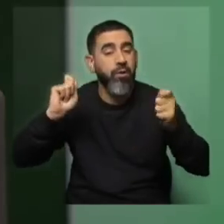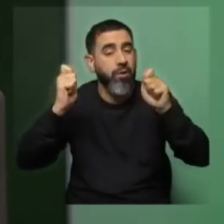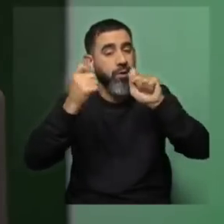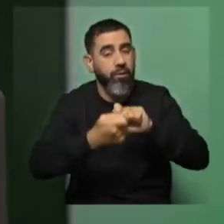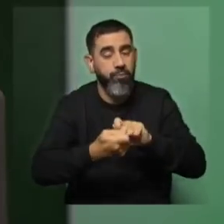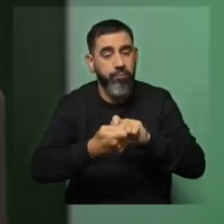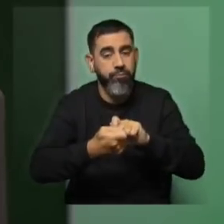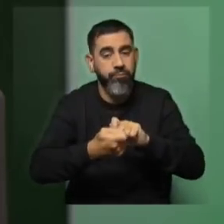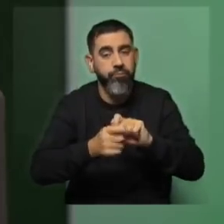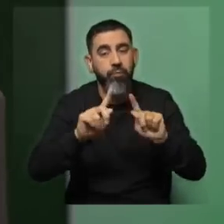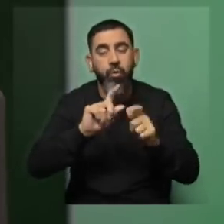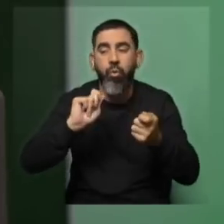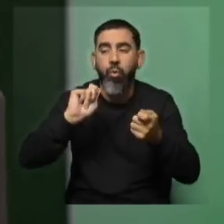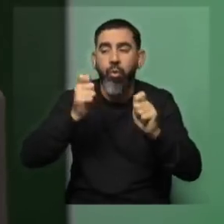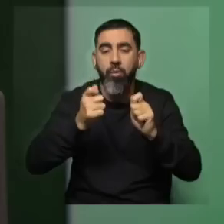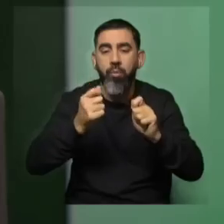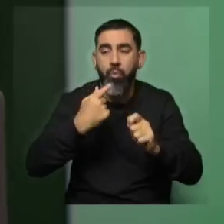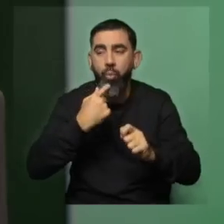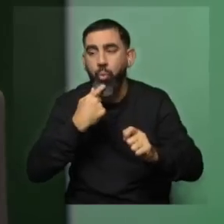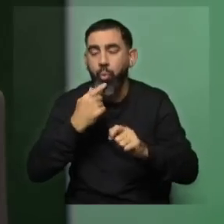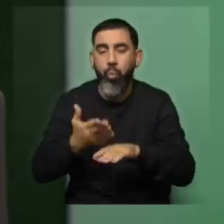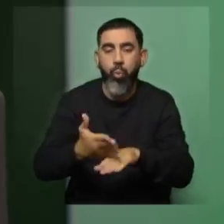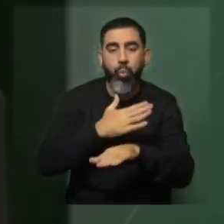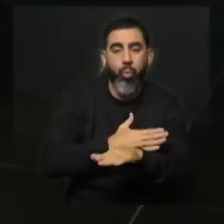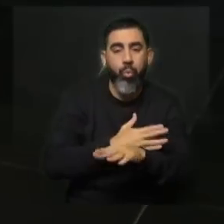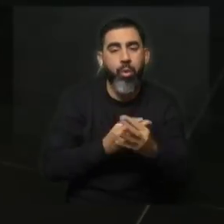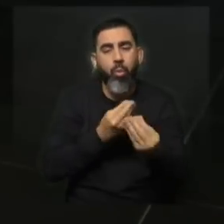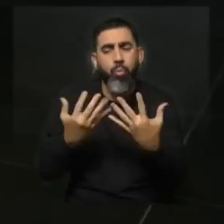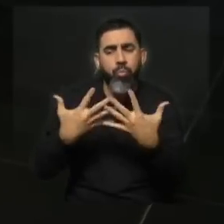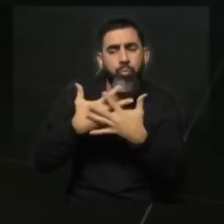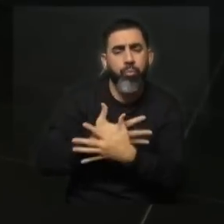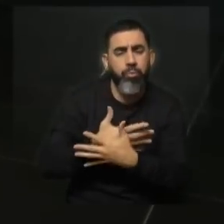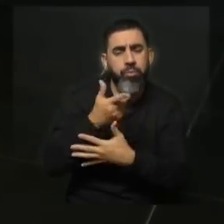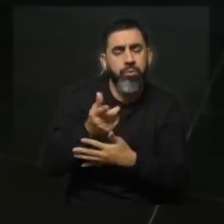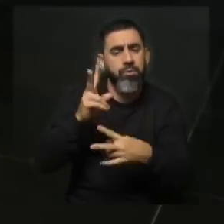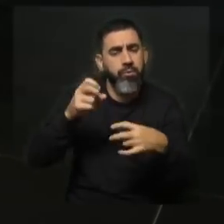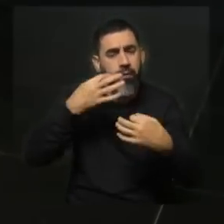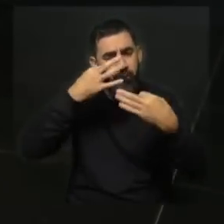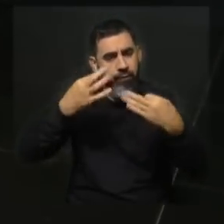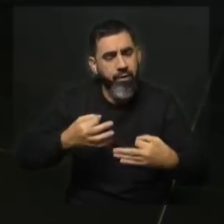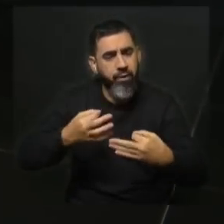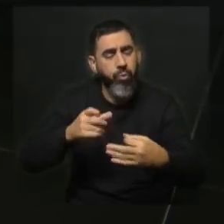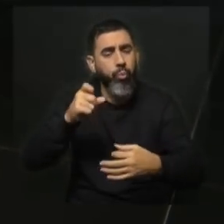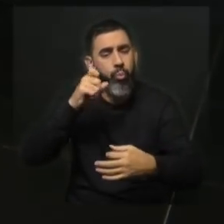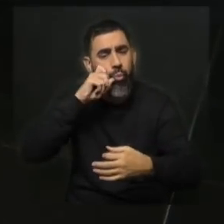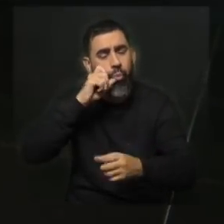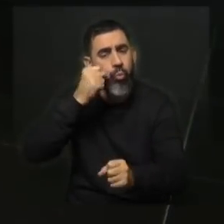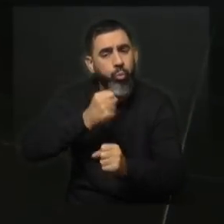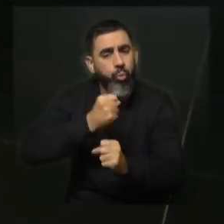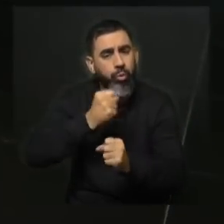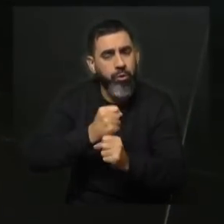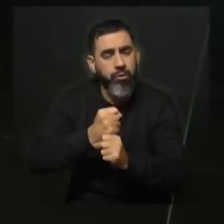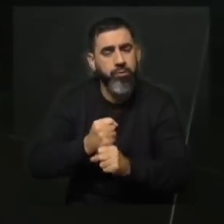Y más que el cambio todo lo que fue la incertidumbre previa Cómo afectó esto efectivamente en los operadores turísticos